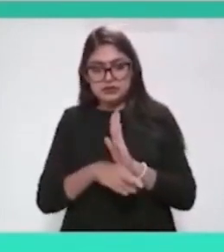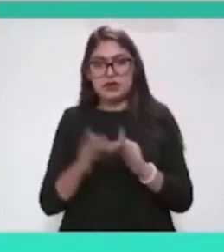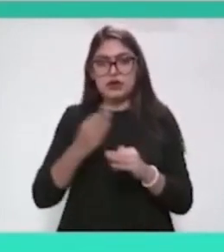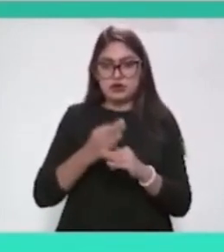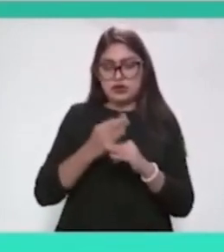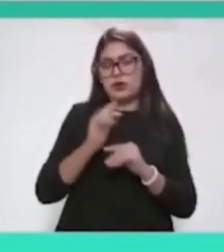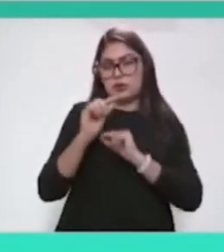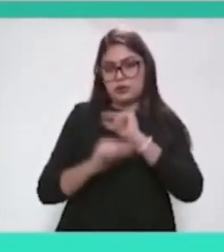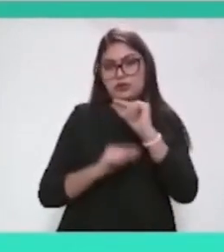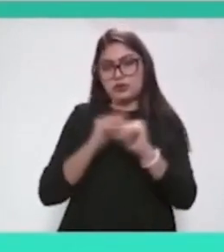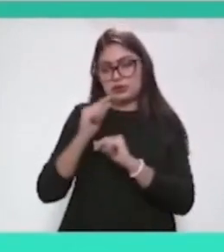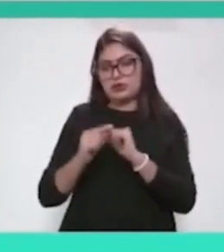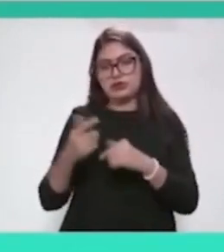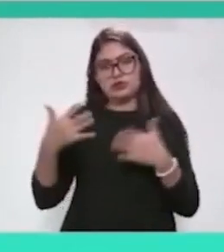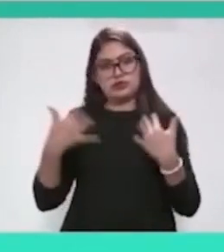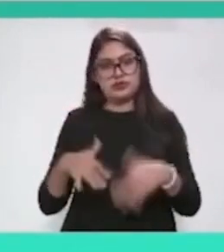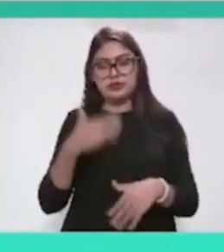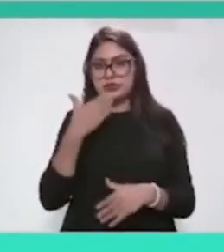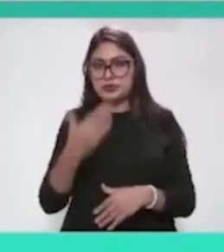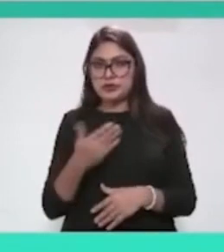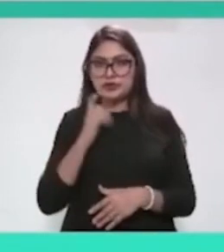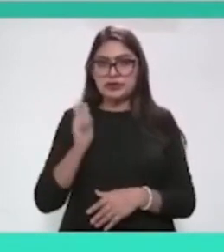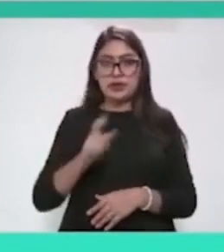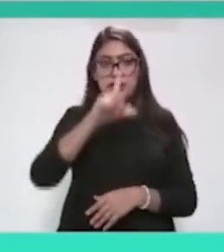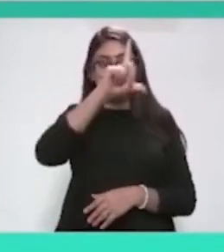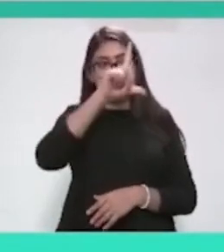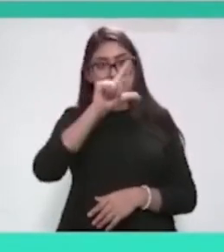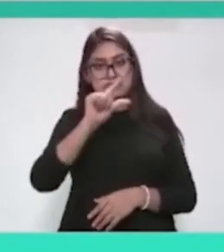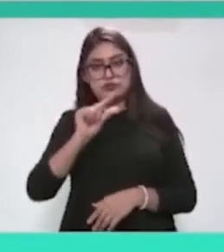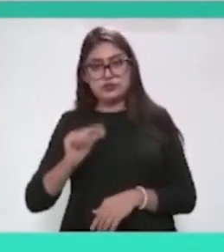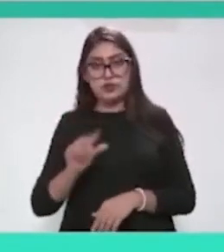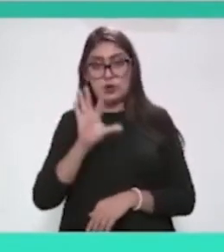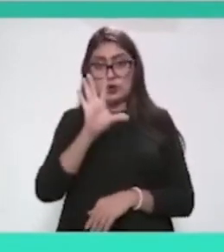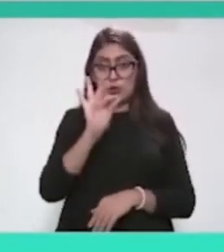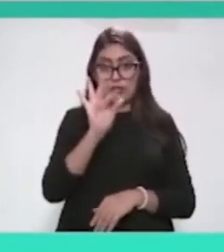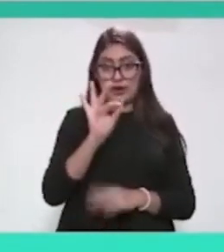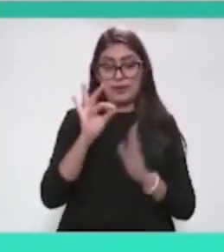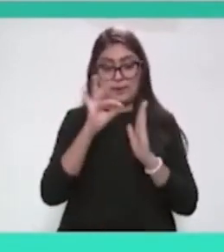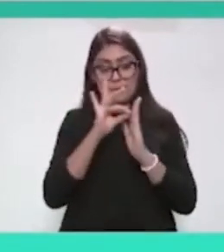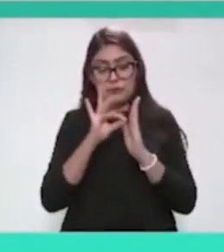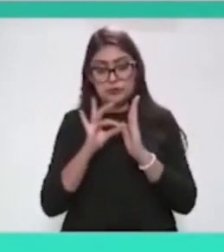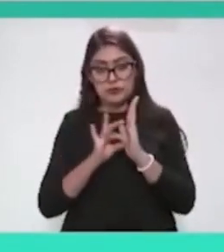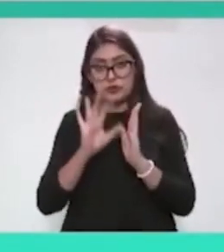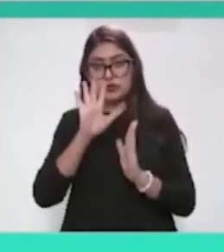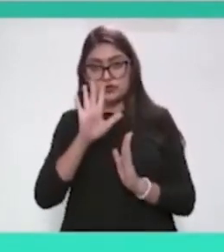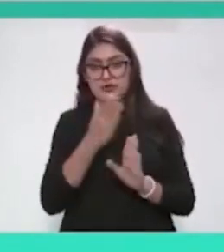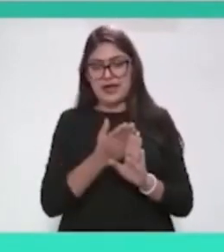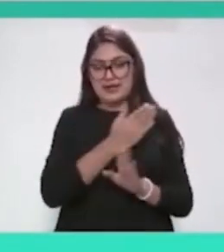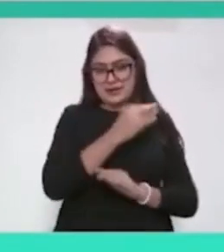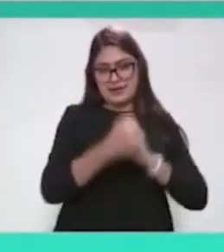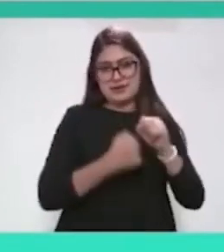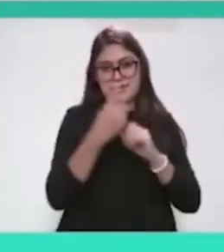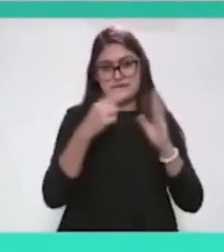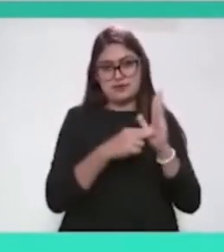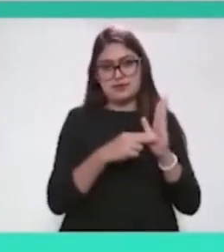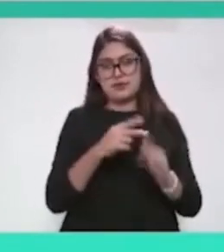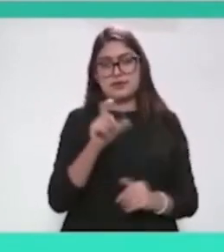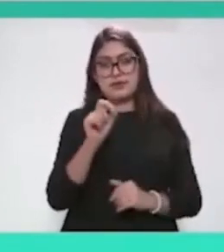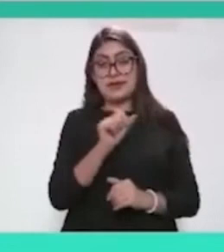ha bajado afortunadamente y de una manera drástica de 40.5% del 2020 a